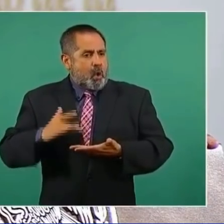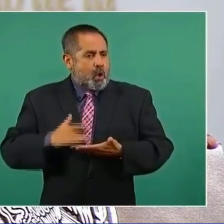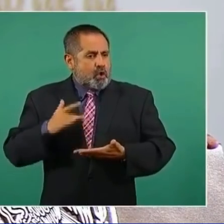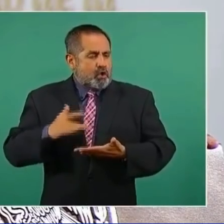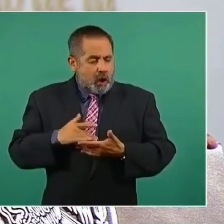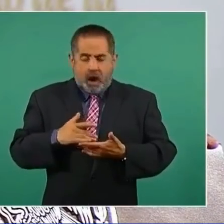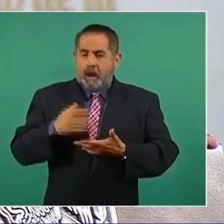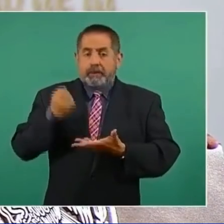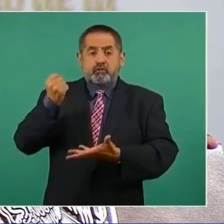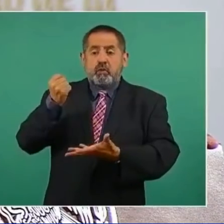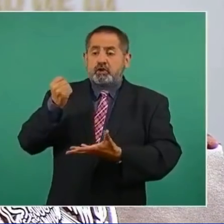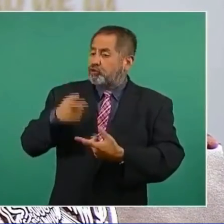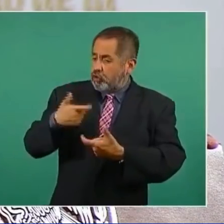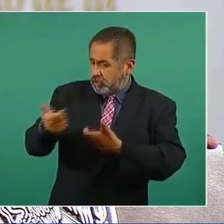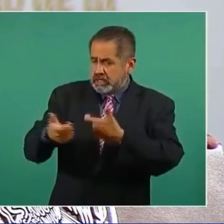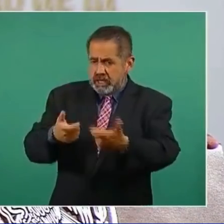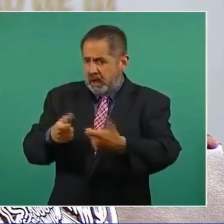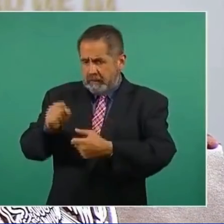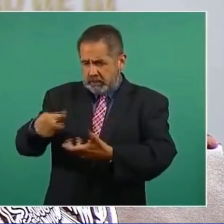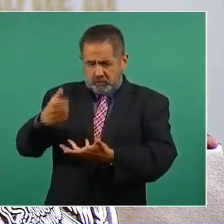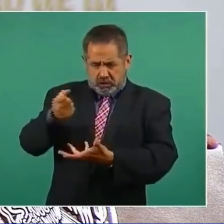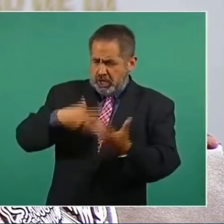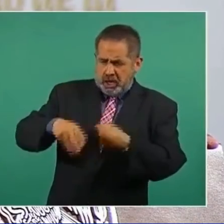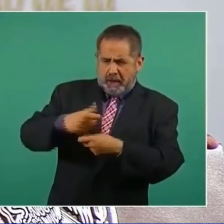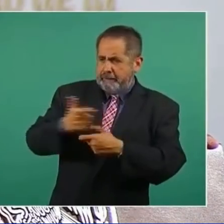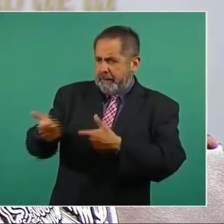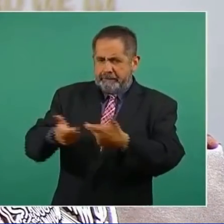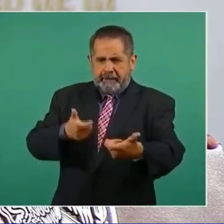dinero del presupuesto, que es dinero del pueblo,